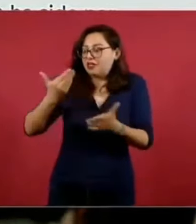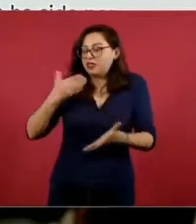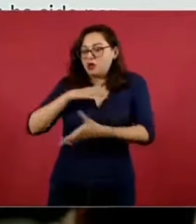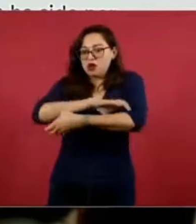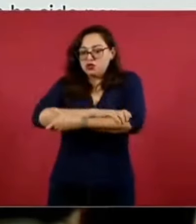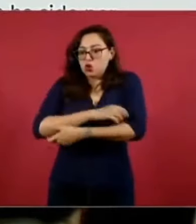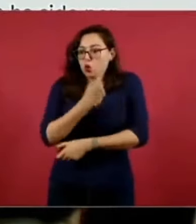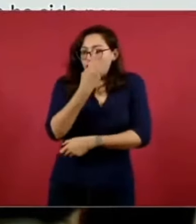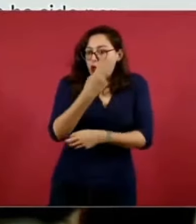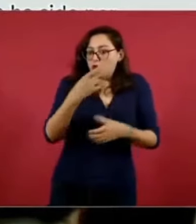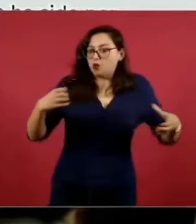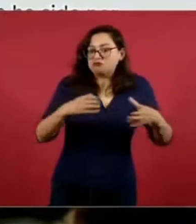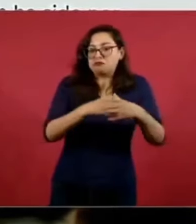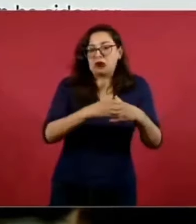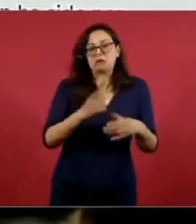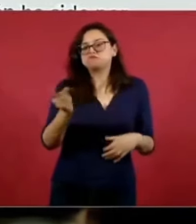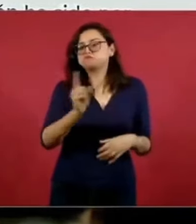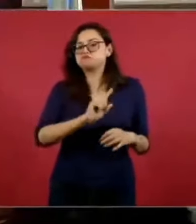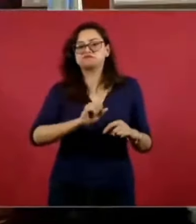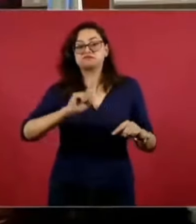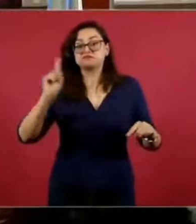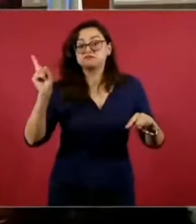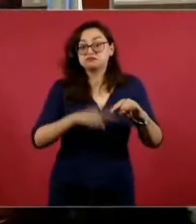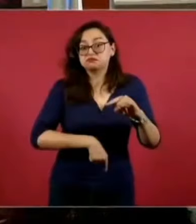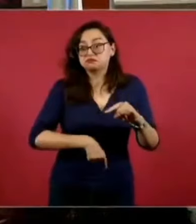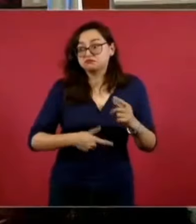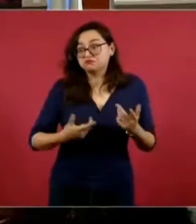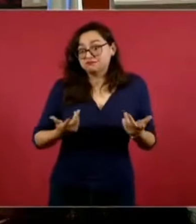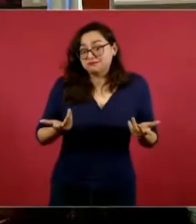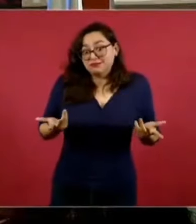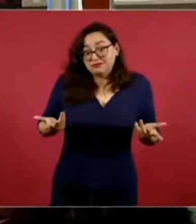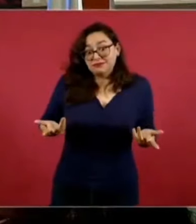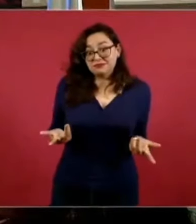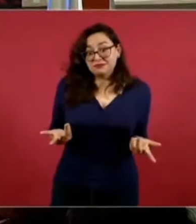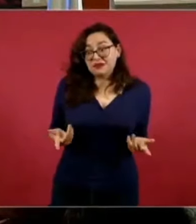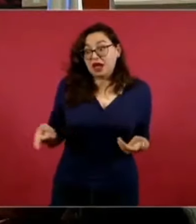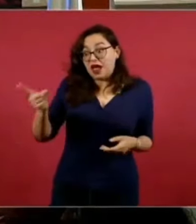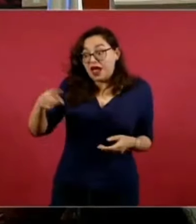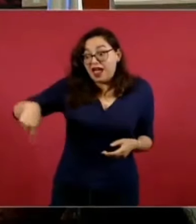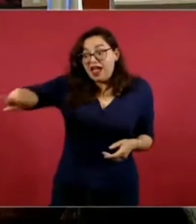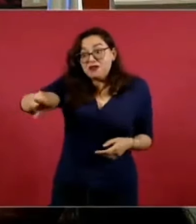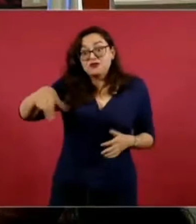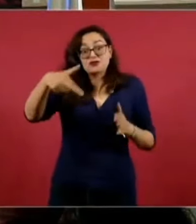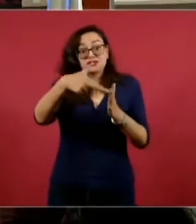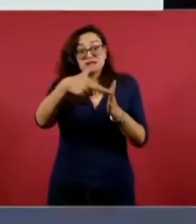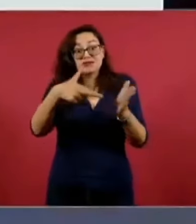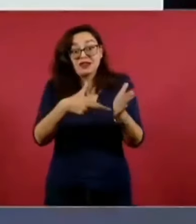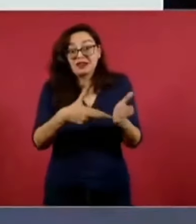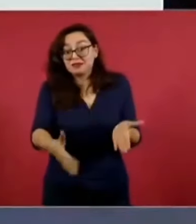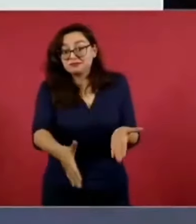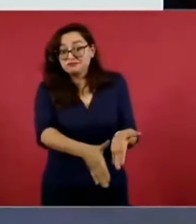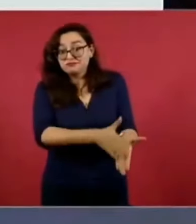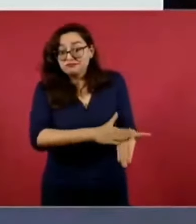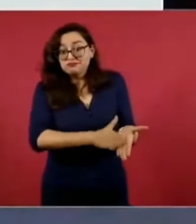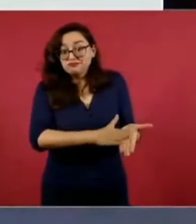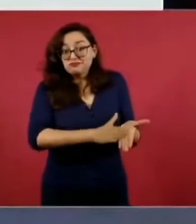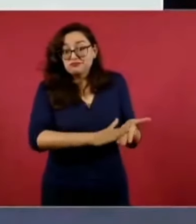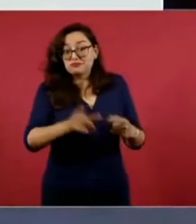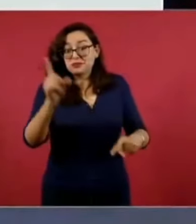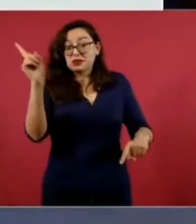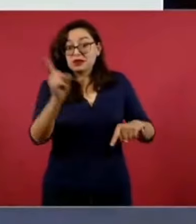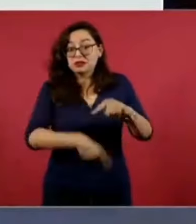coaliciones a partir de Entonces eliminándose esta regla específica la asignación